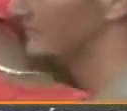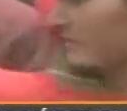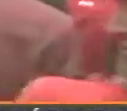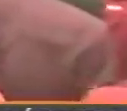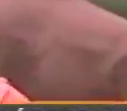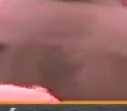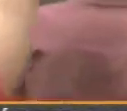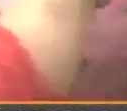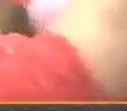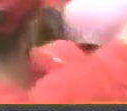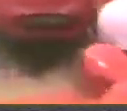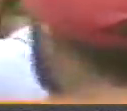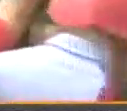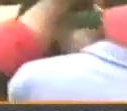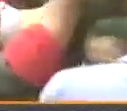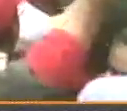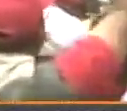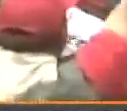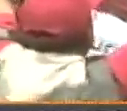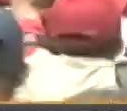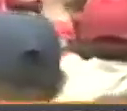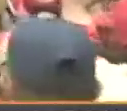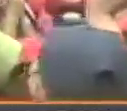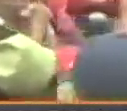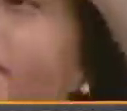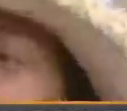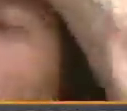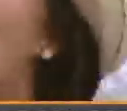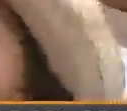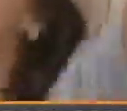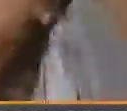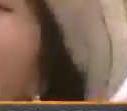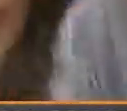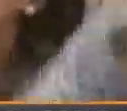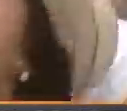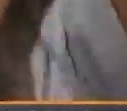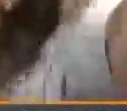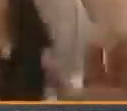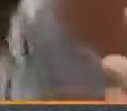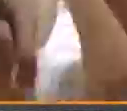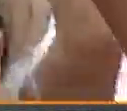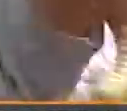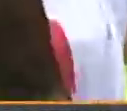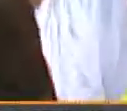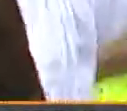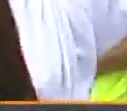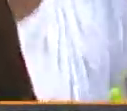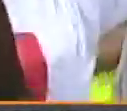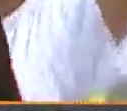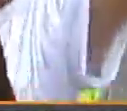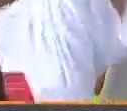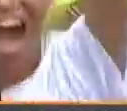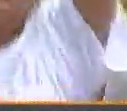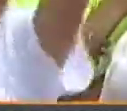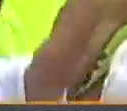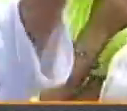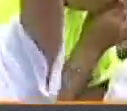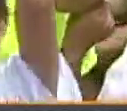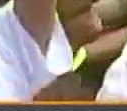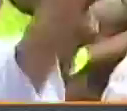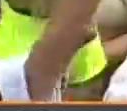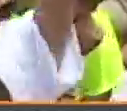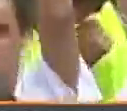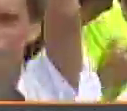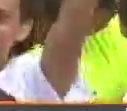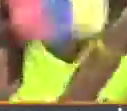Carabobo, memoria, tesoro del bolivariano, detente su honor. Tiene oligarcas al paso frente,